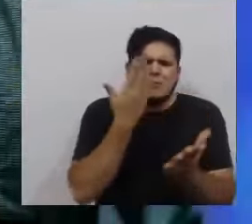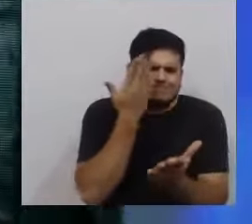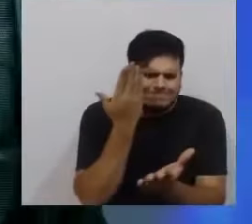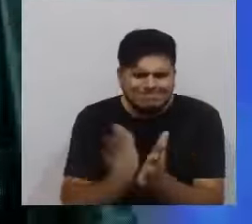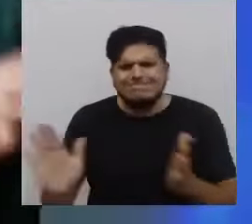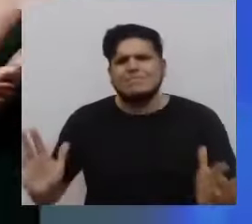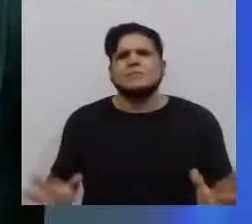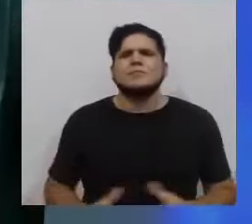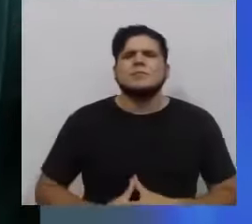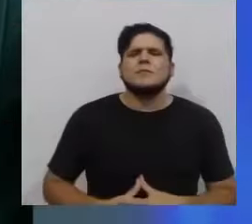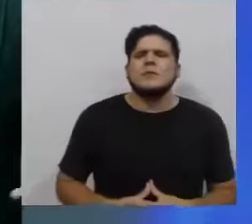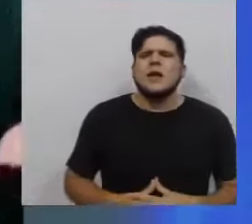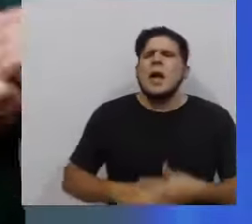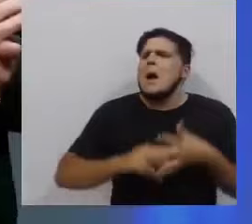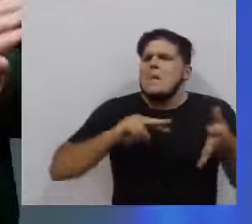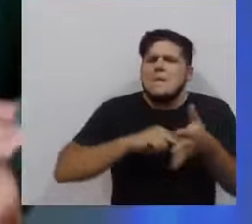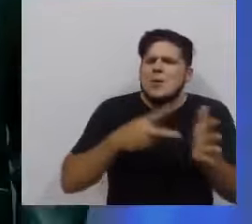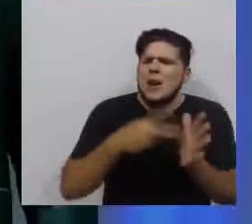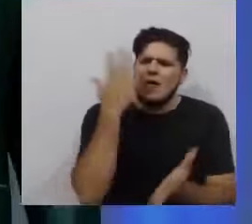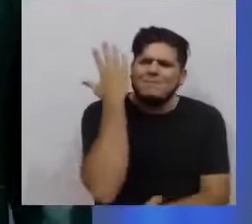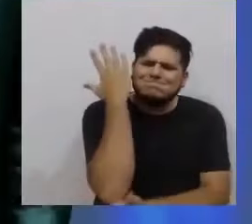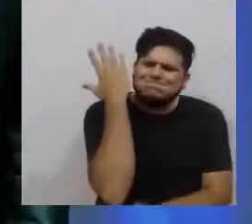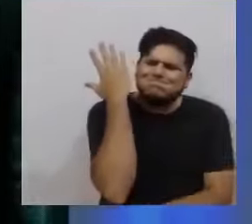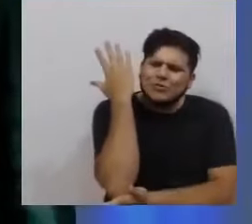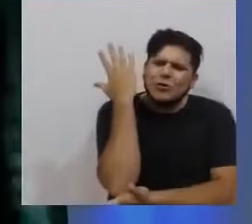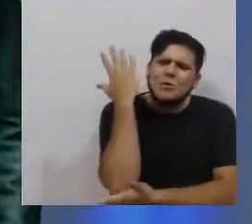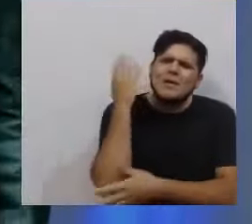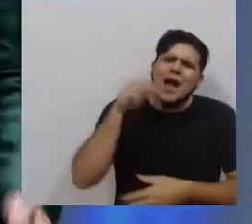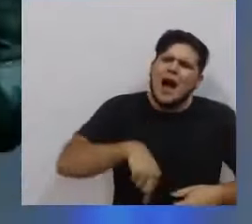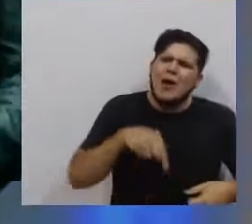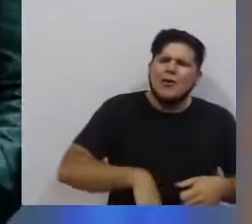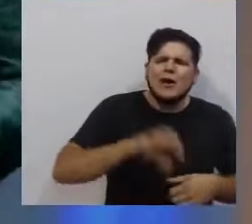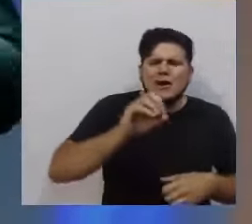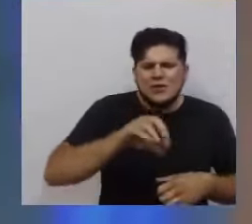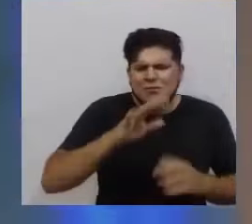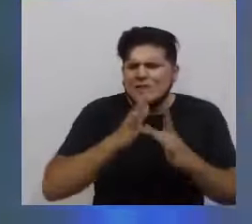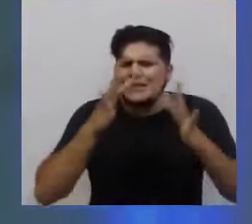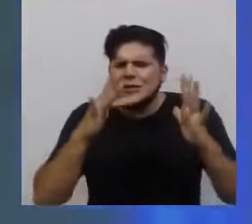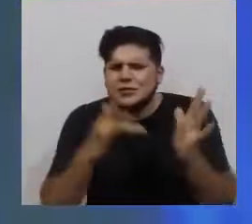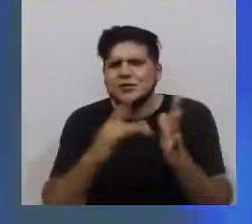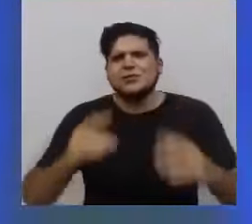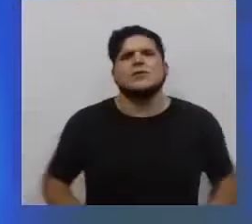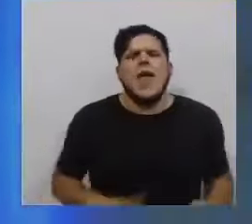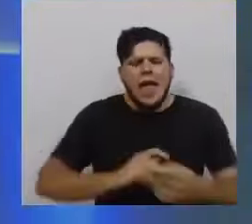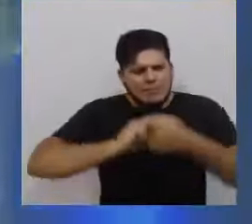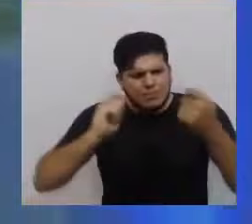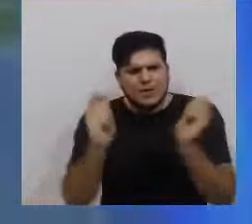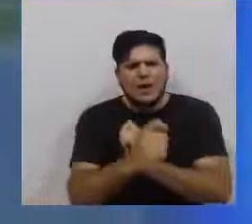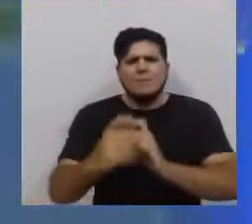cierra esa maldición ahora señor declaramos que los cielos se abren y la prosperidad viene